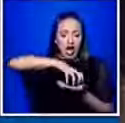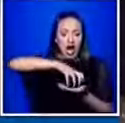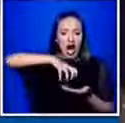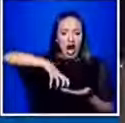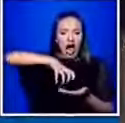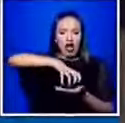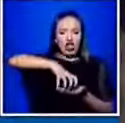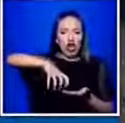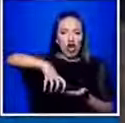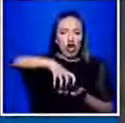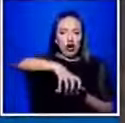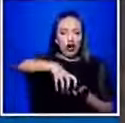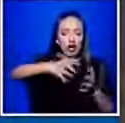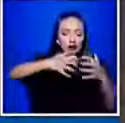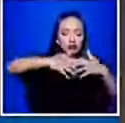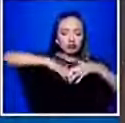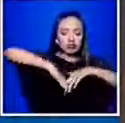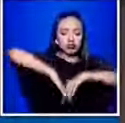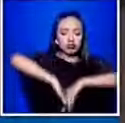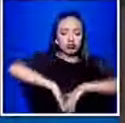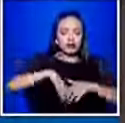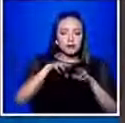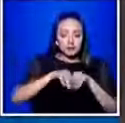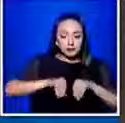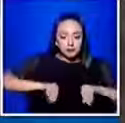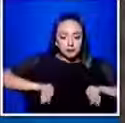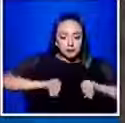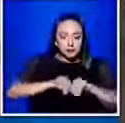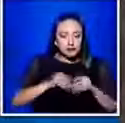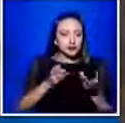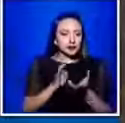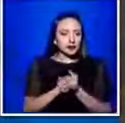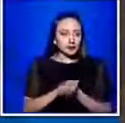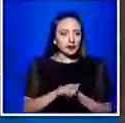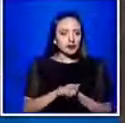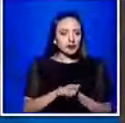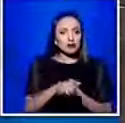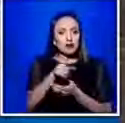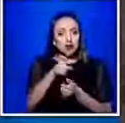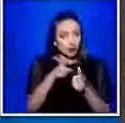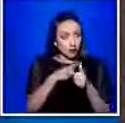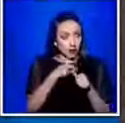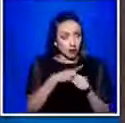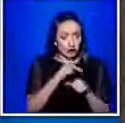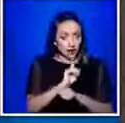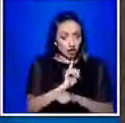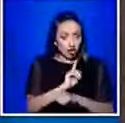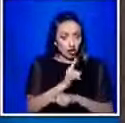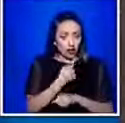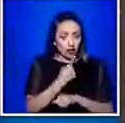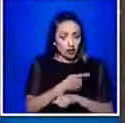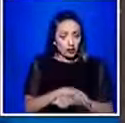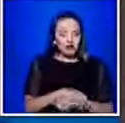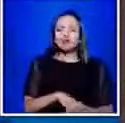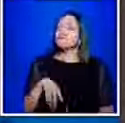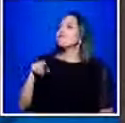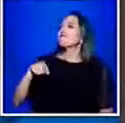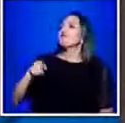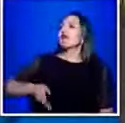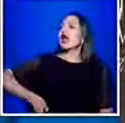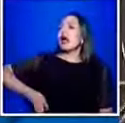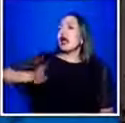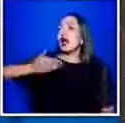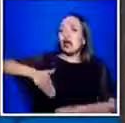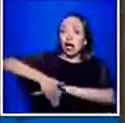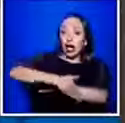y se están hundiendo, se está dañando la calle, y ustedes me dicen que no es la primera vez que se producen fugas aquí, que siempre, es de un lado en otro. Siempre, en esta calle por